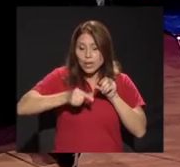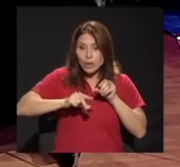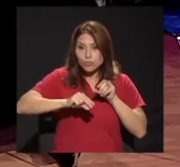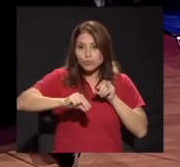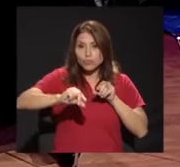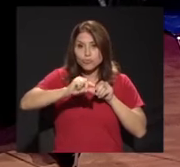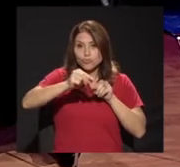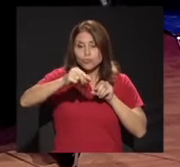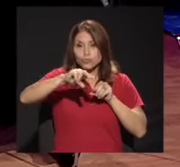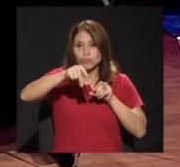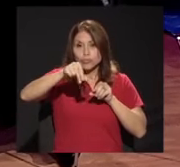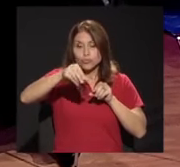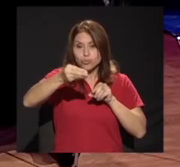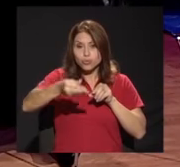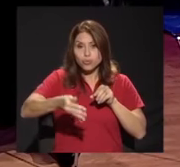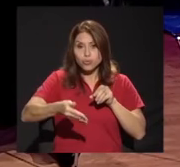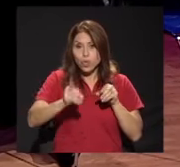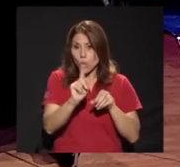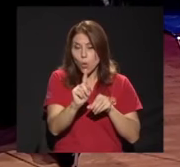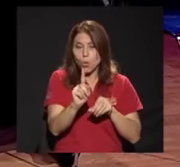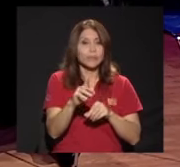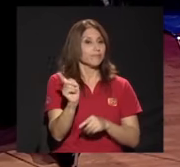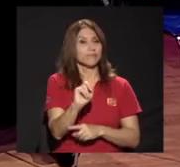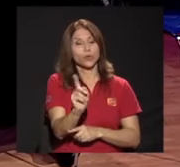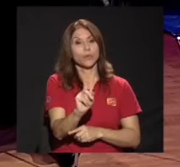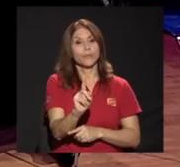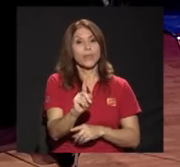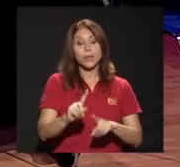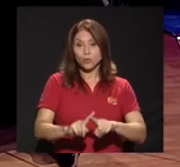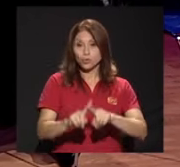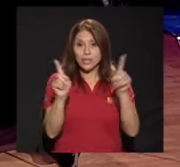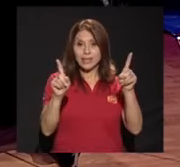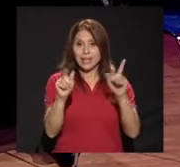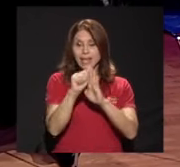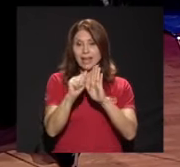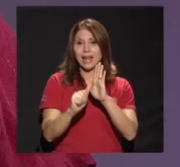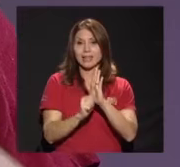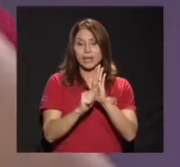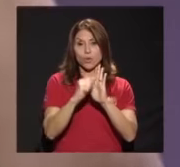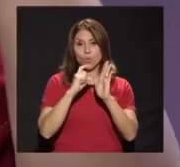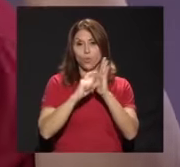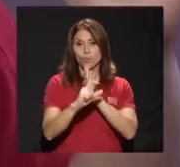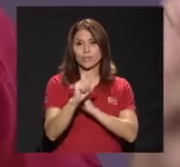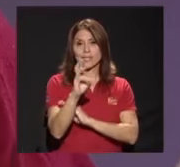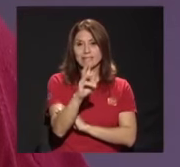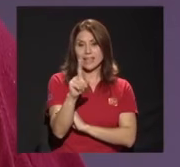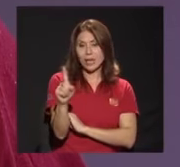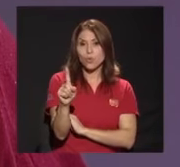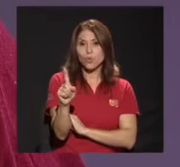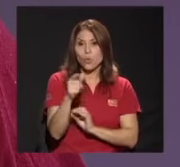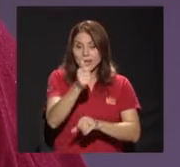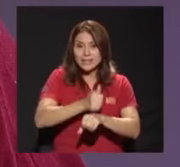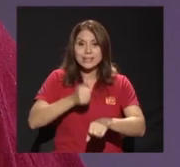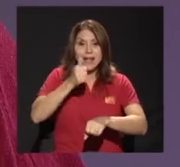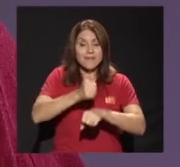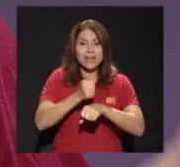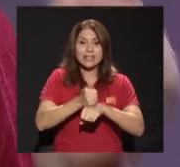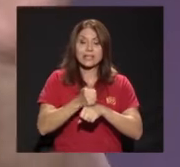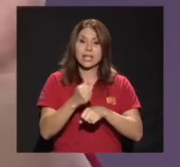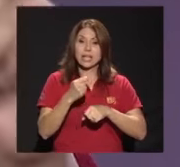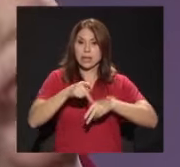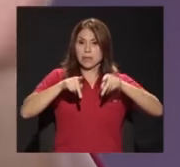No. Okay. No obstante, en el artículo 61 establece que las concesiones para abastecimiento